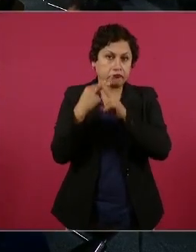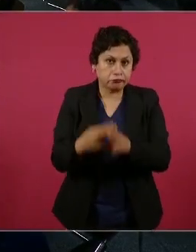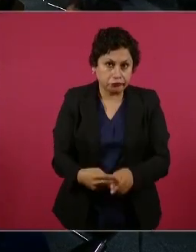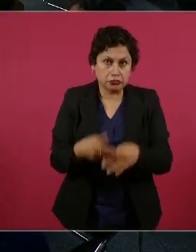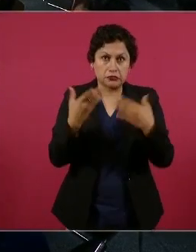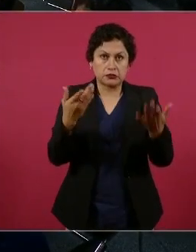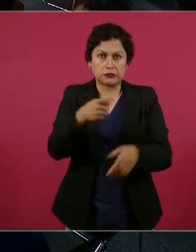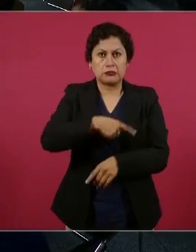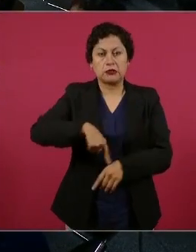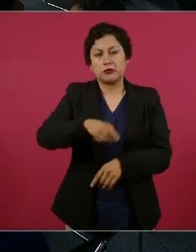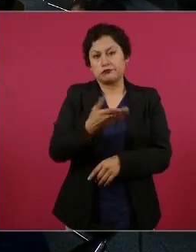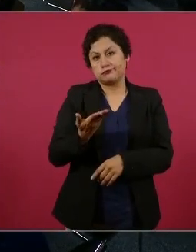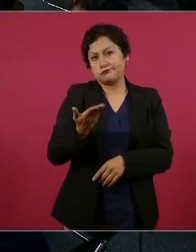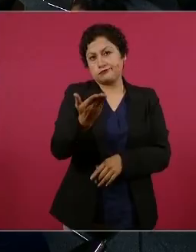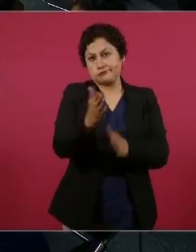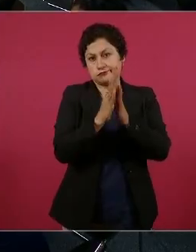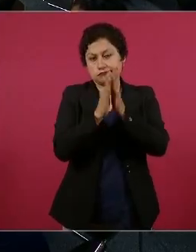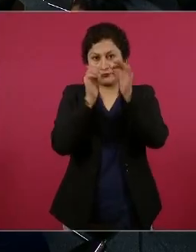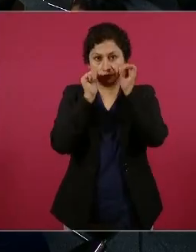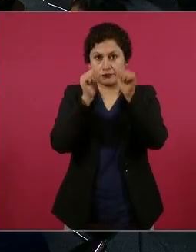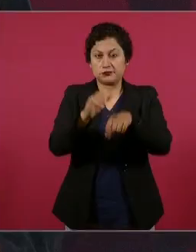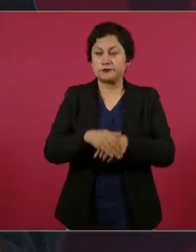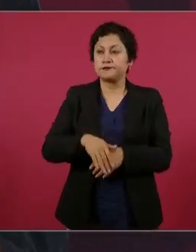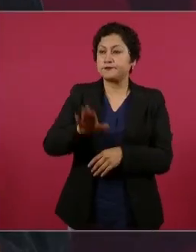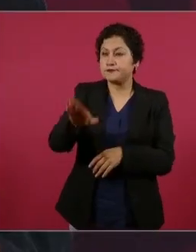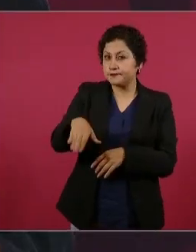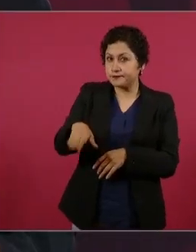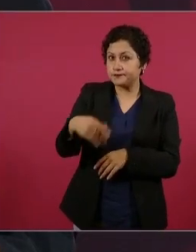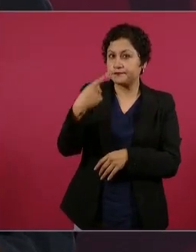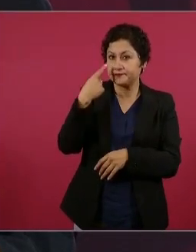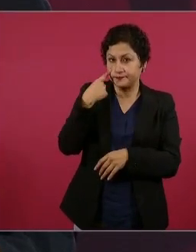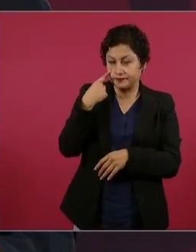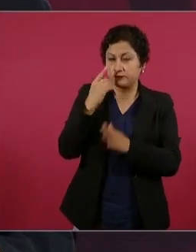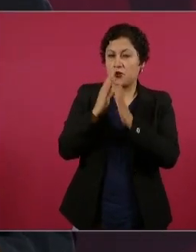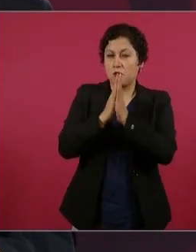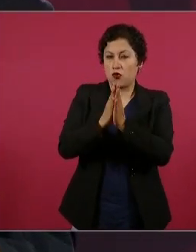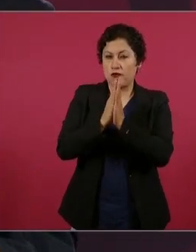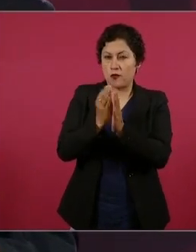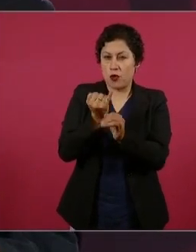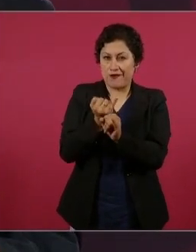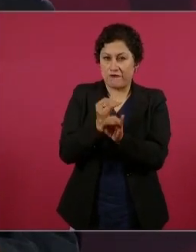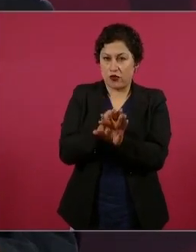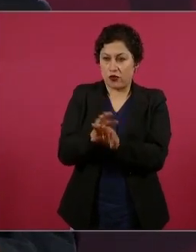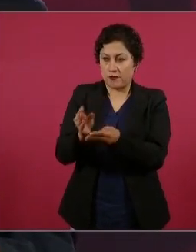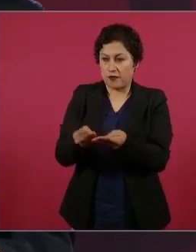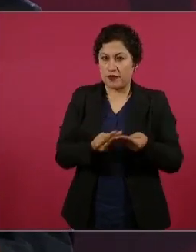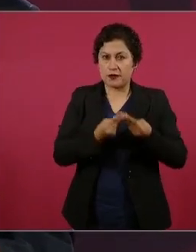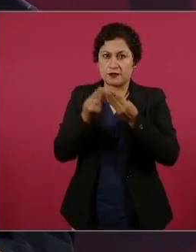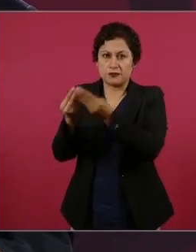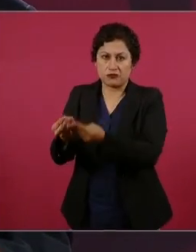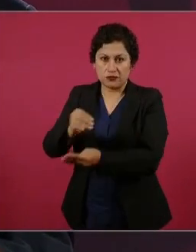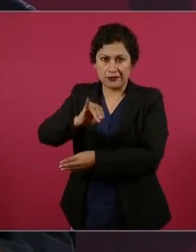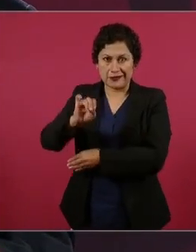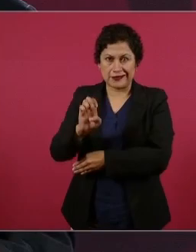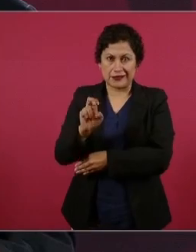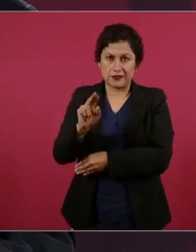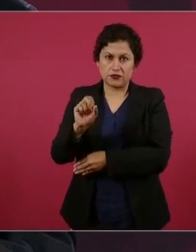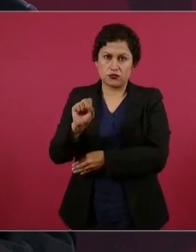le hacen. Te propongo que le dejes los datos a Jesús, a Jesús, para